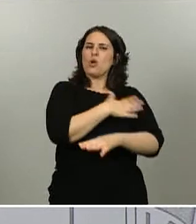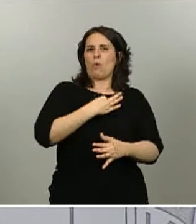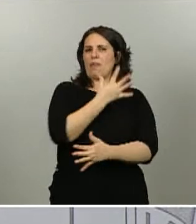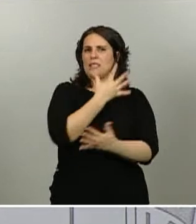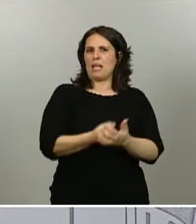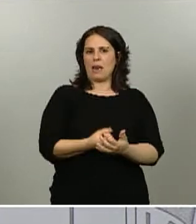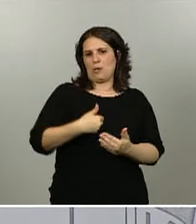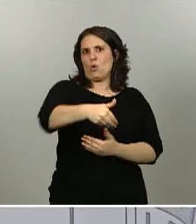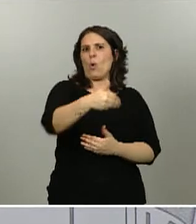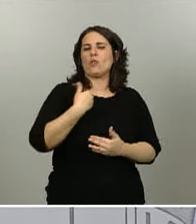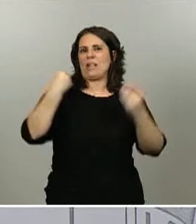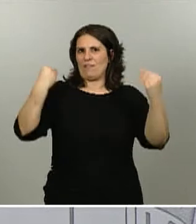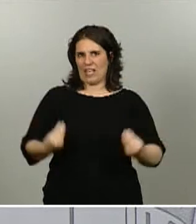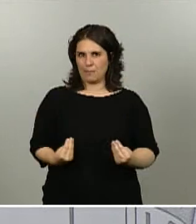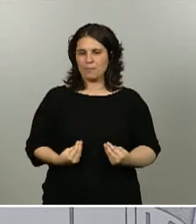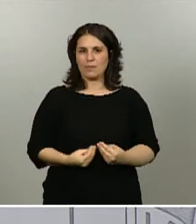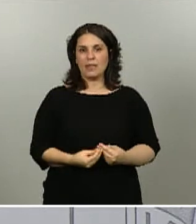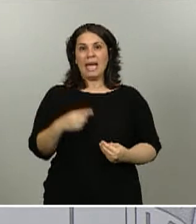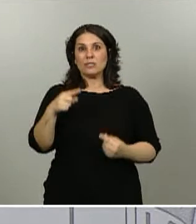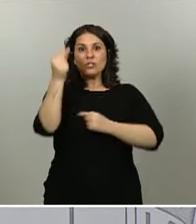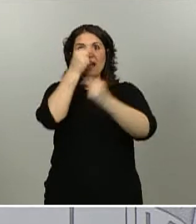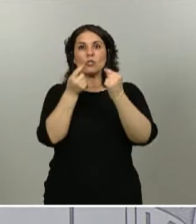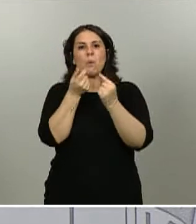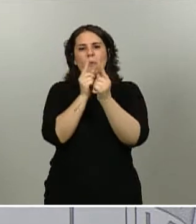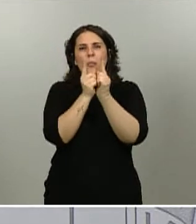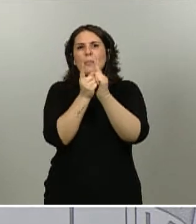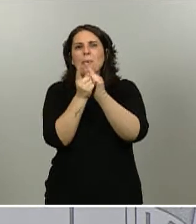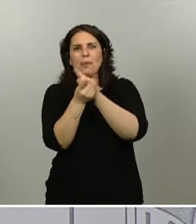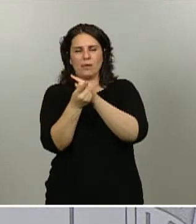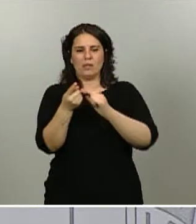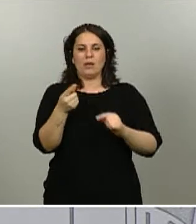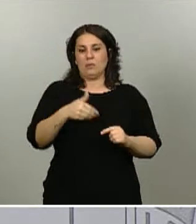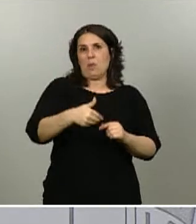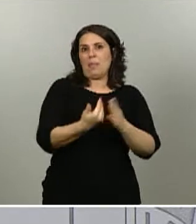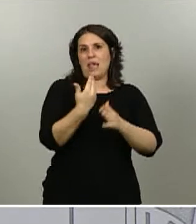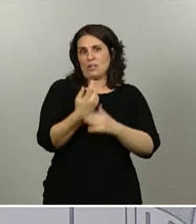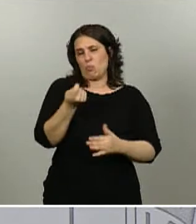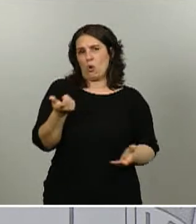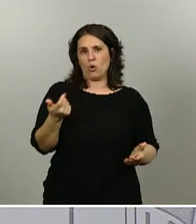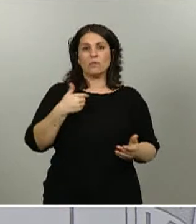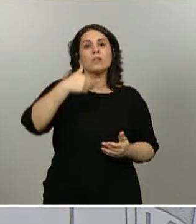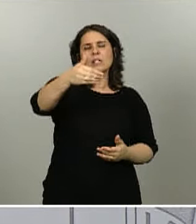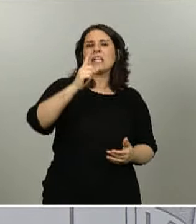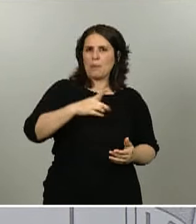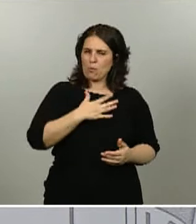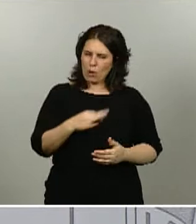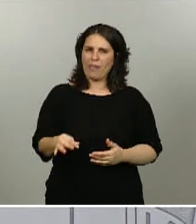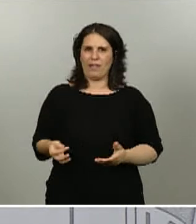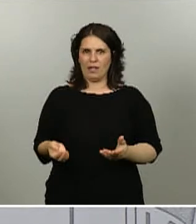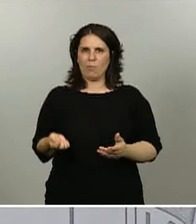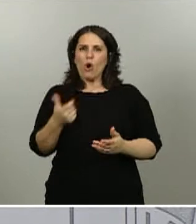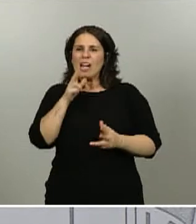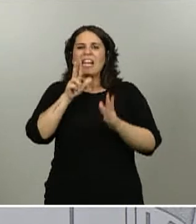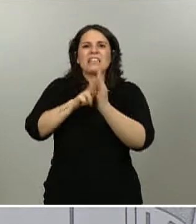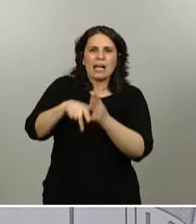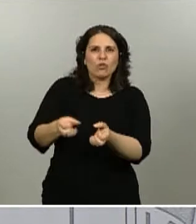que pueden variar se supone que van a hacerlo en los próximos días un poquito y luego siempre puede haber alguna pequeña variabilidad por esos pequeños retrasos. Pero lo cierto es que ahora mismo